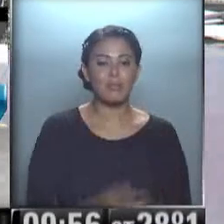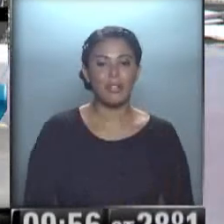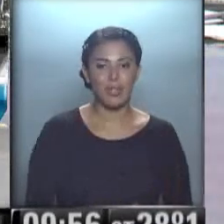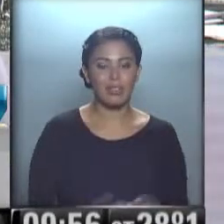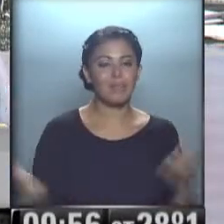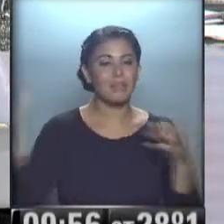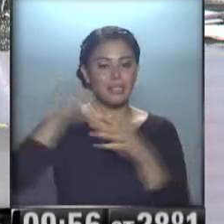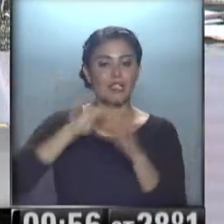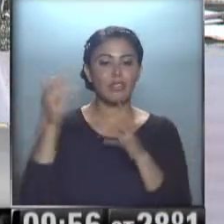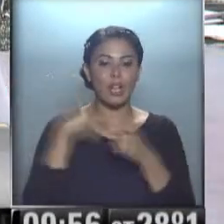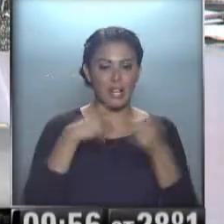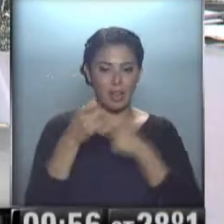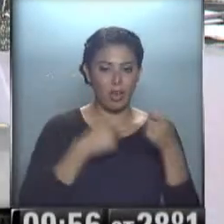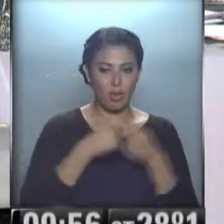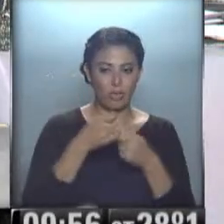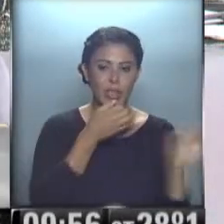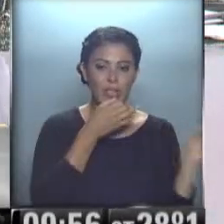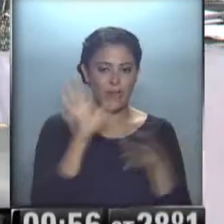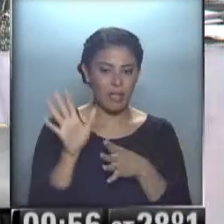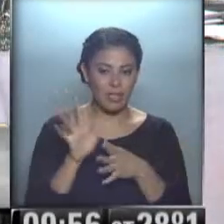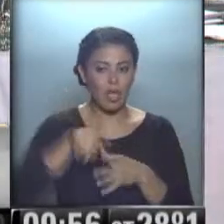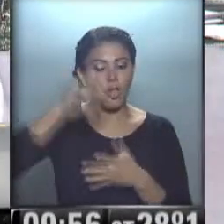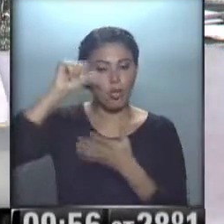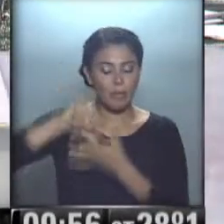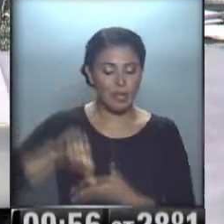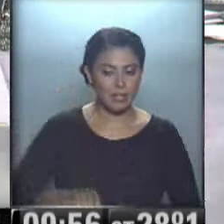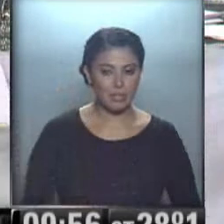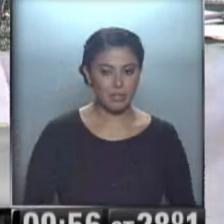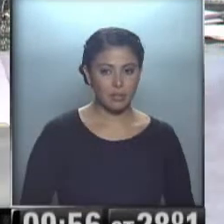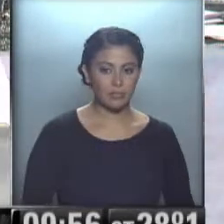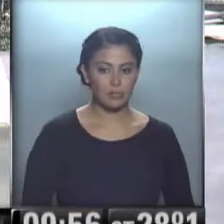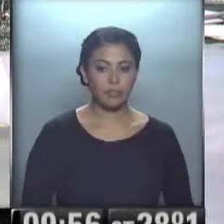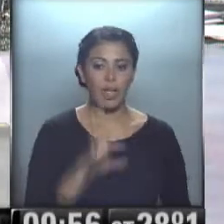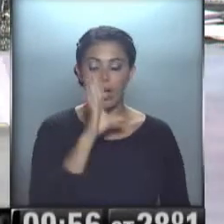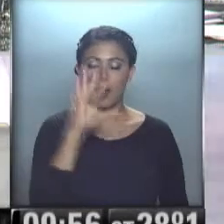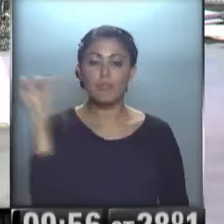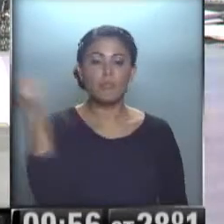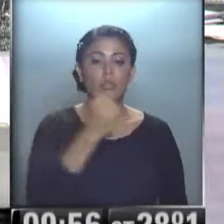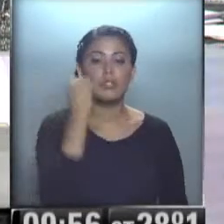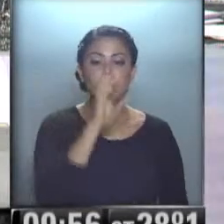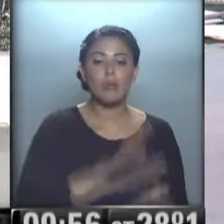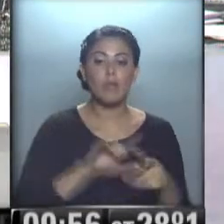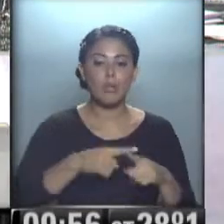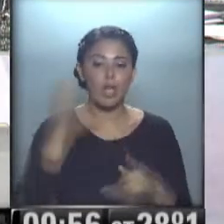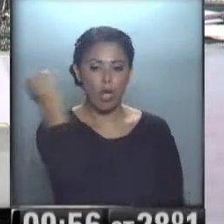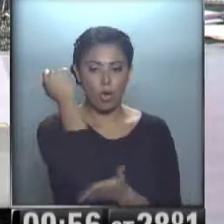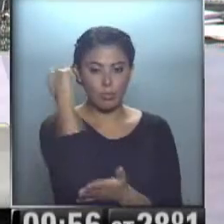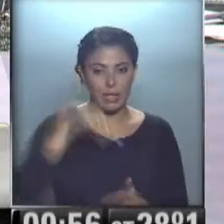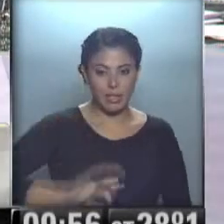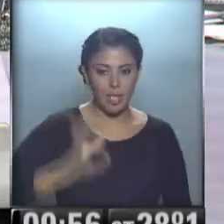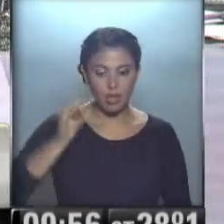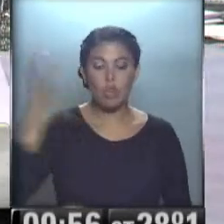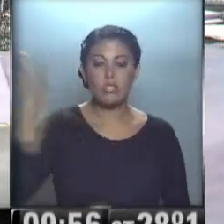al negocio de la venta al exterior una clave de la política económica para este año